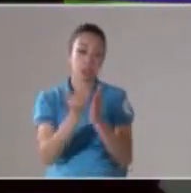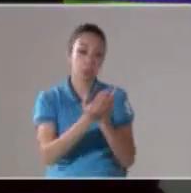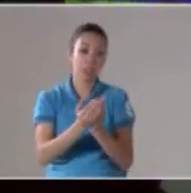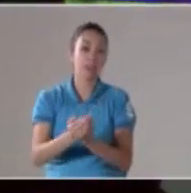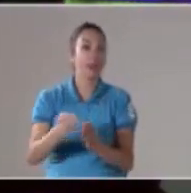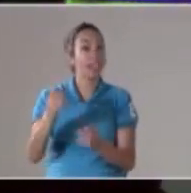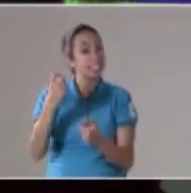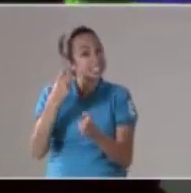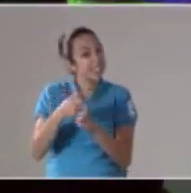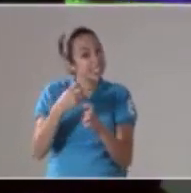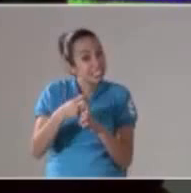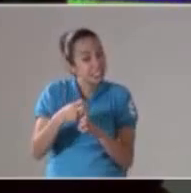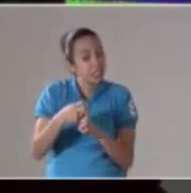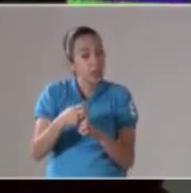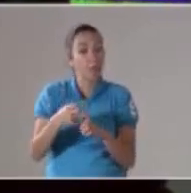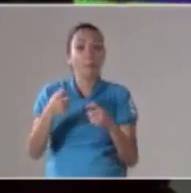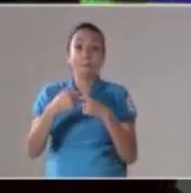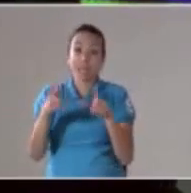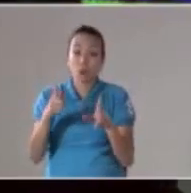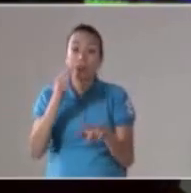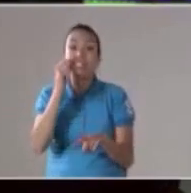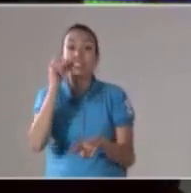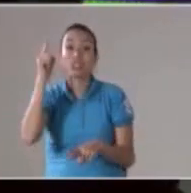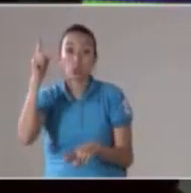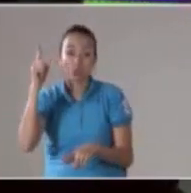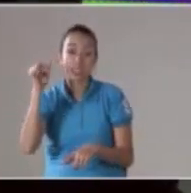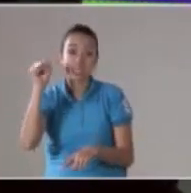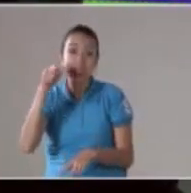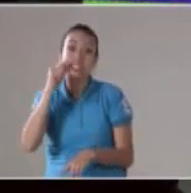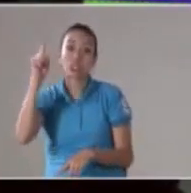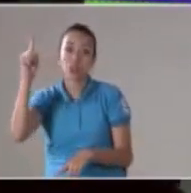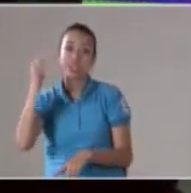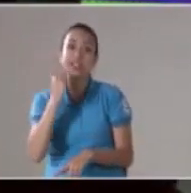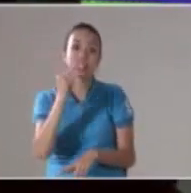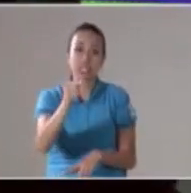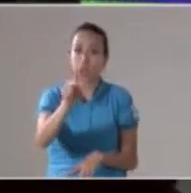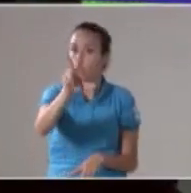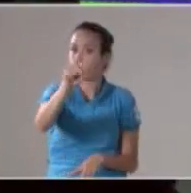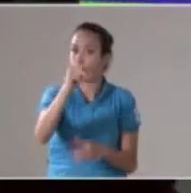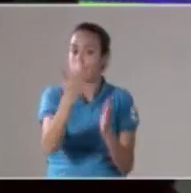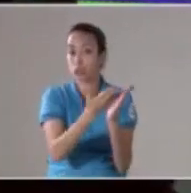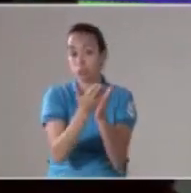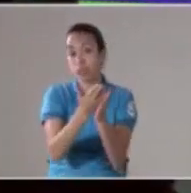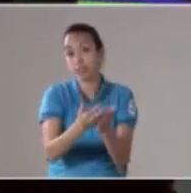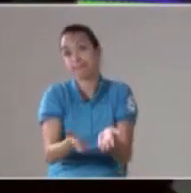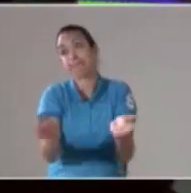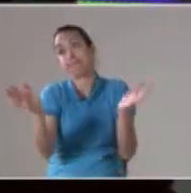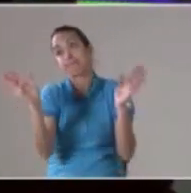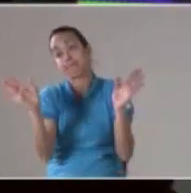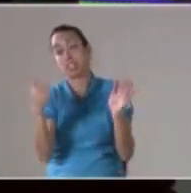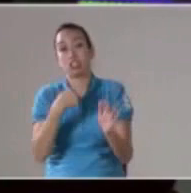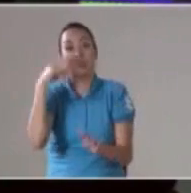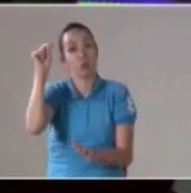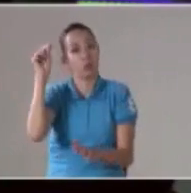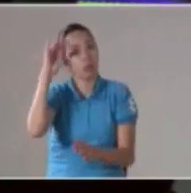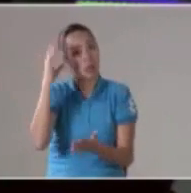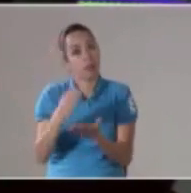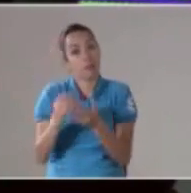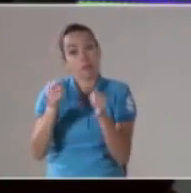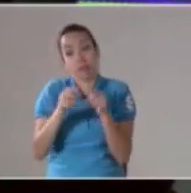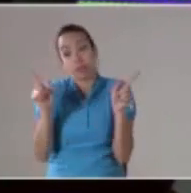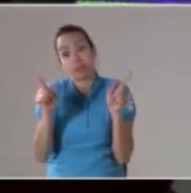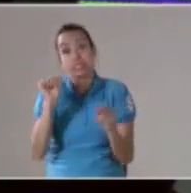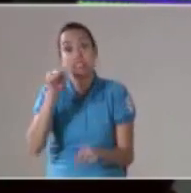que no lo creo, pero si Dios te lo dijo, pues ¿qué vamos a hacer si el Espíritu Santo guía? Aunque